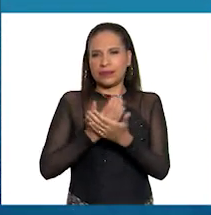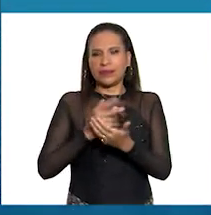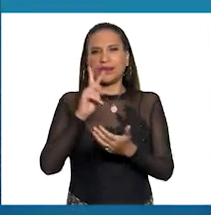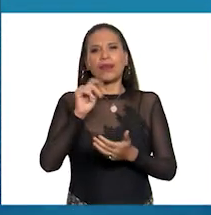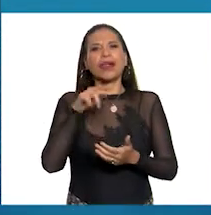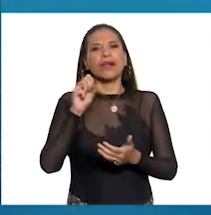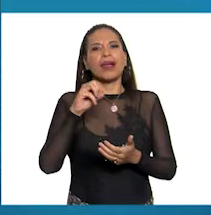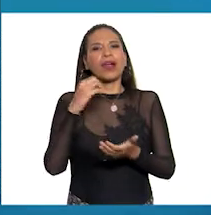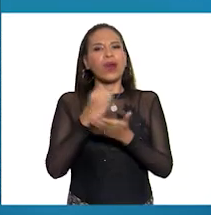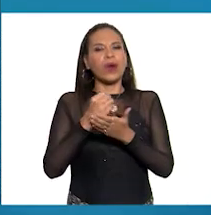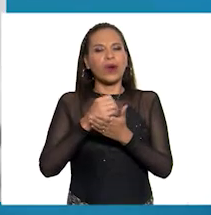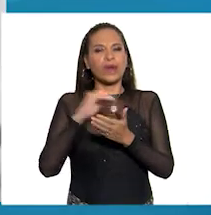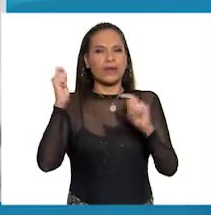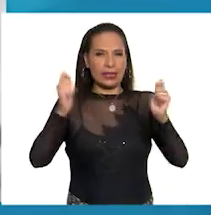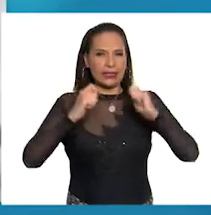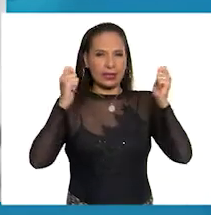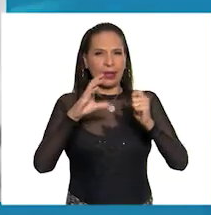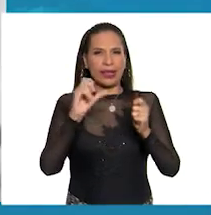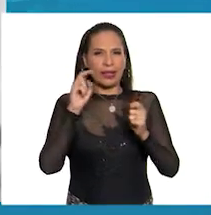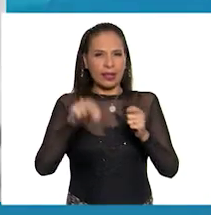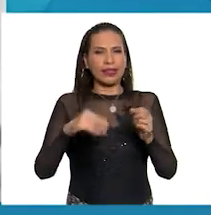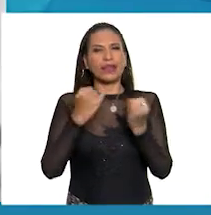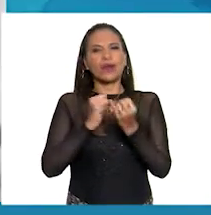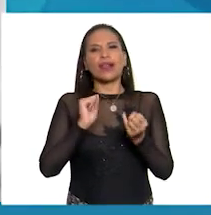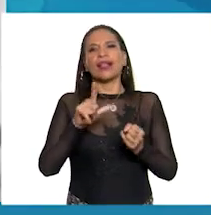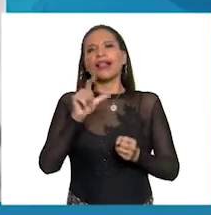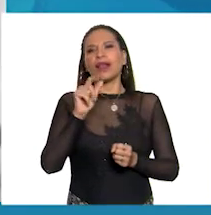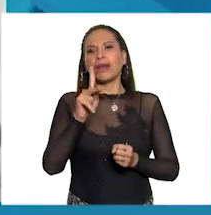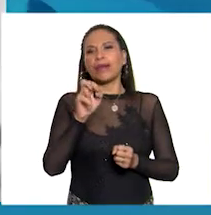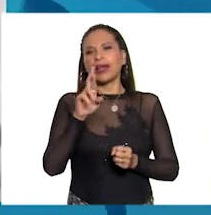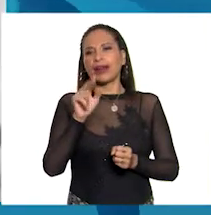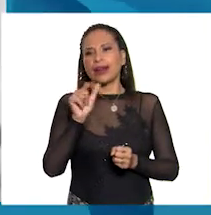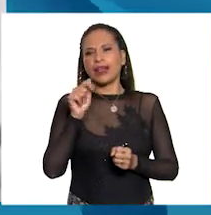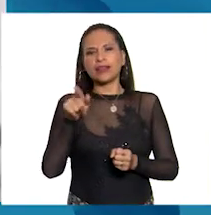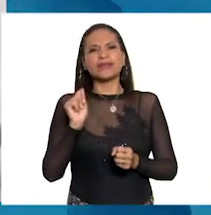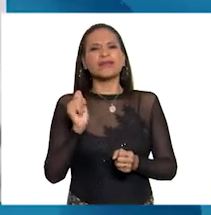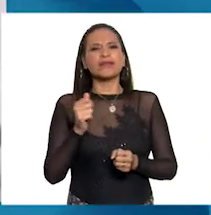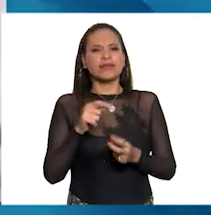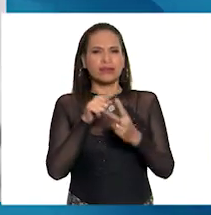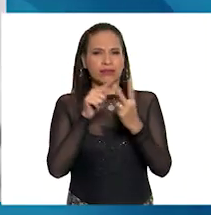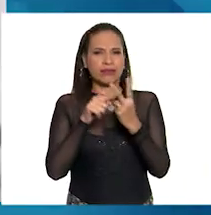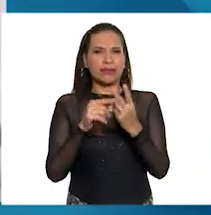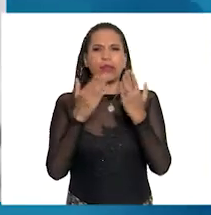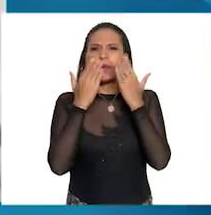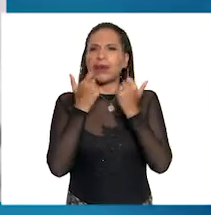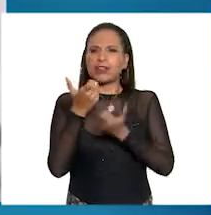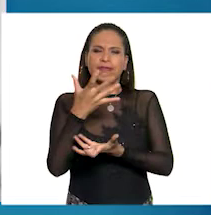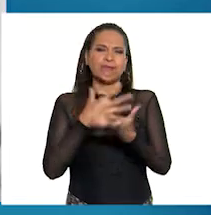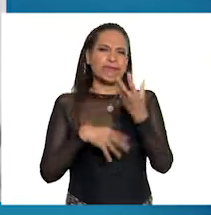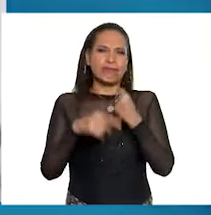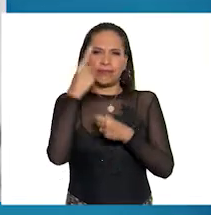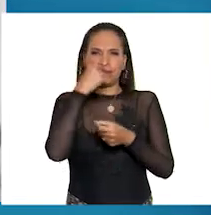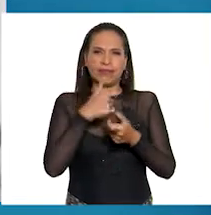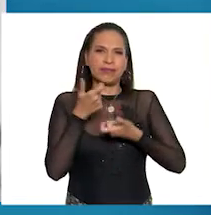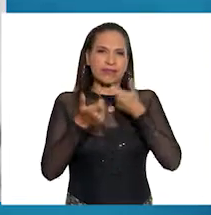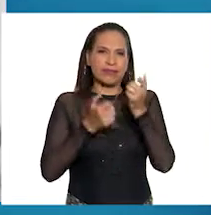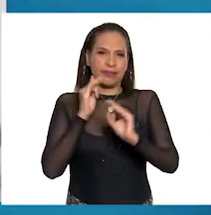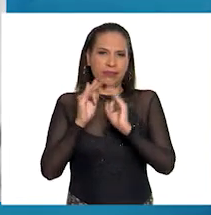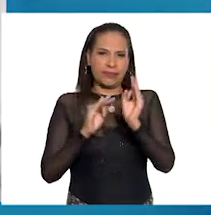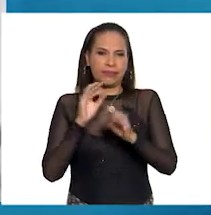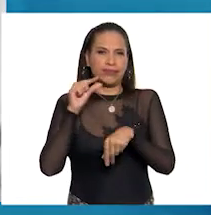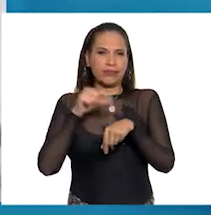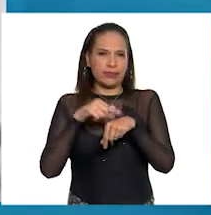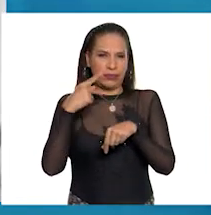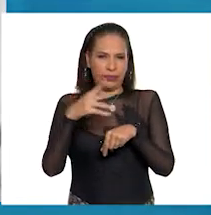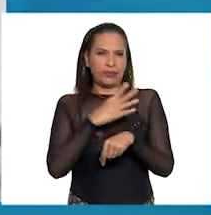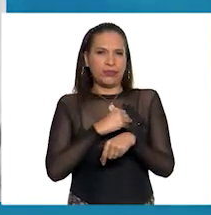el Festival de Cannes. O también La Perla, que se trata de una pareja que no tenía recursos suficientes para pagar el tratamiento médico